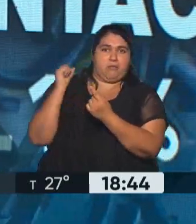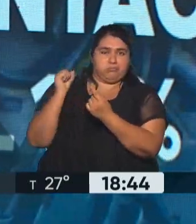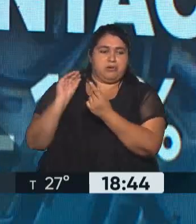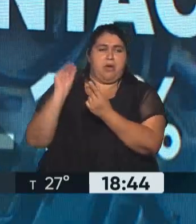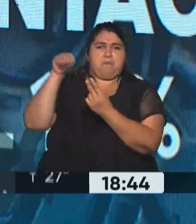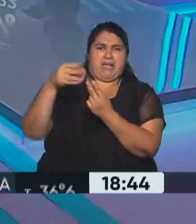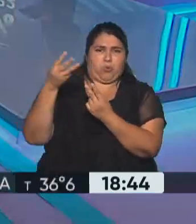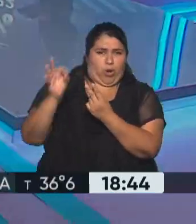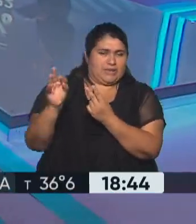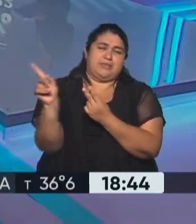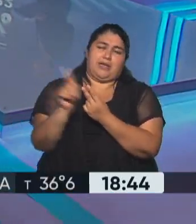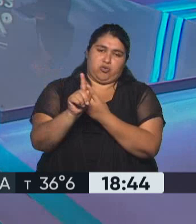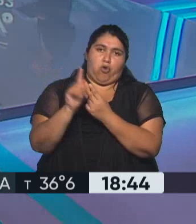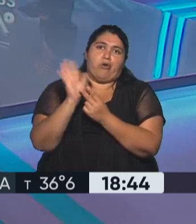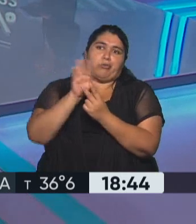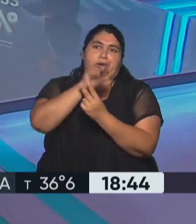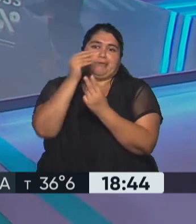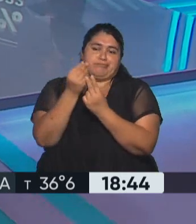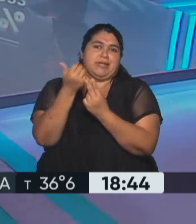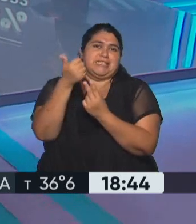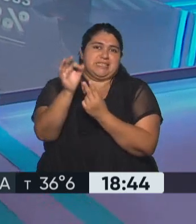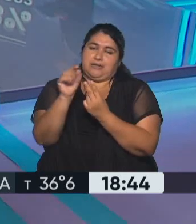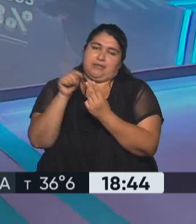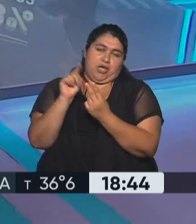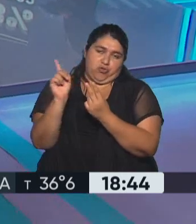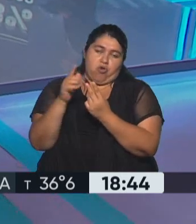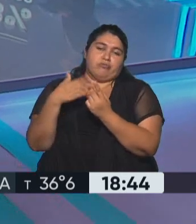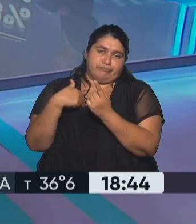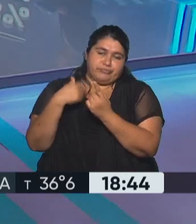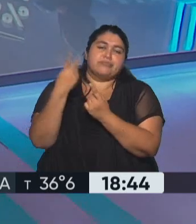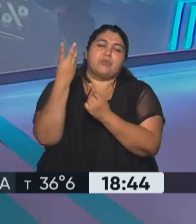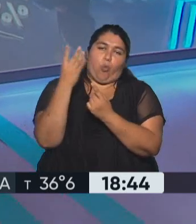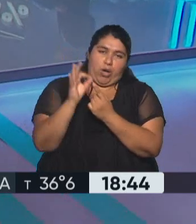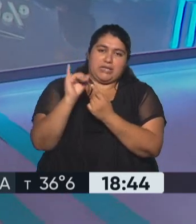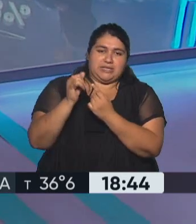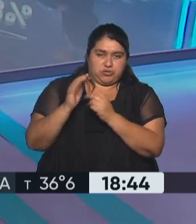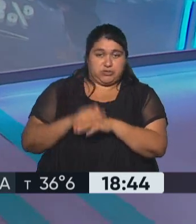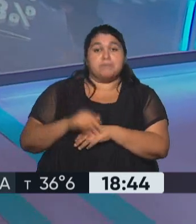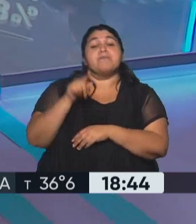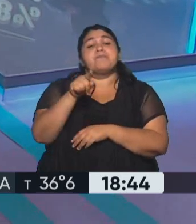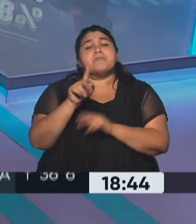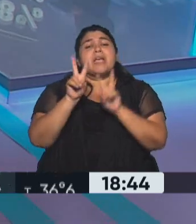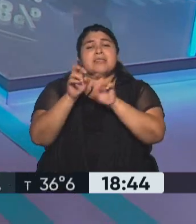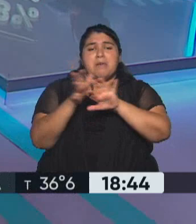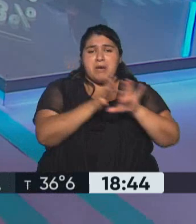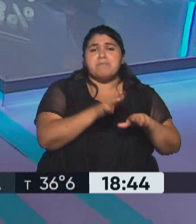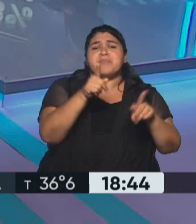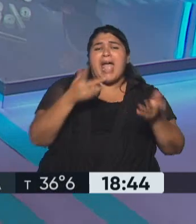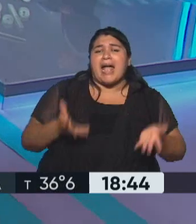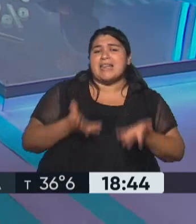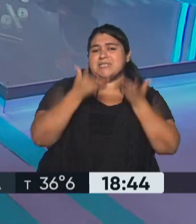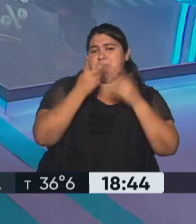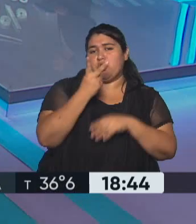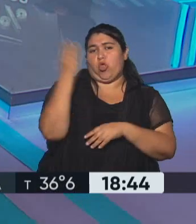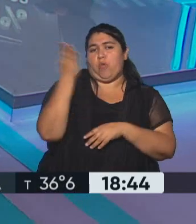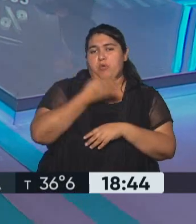un aumento total del 60%. Por un lado, entonces, tarifas, crecimiento 2% en promedio,